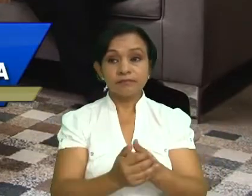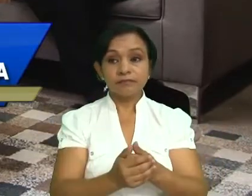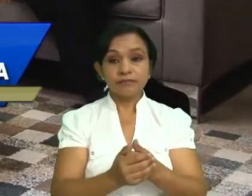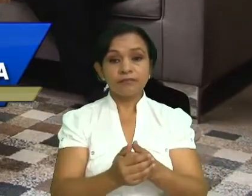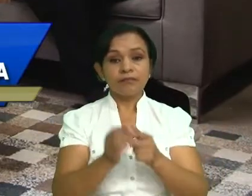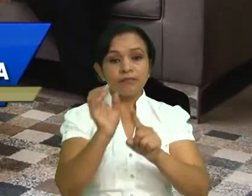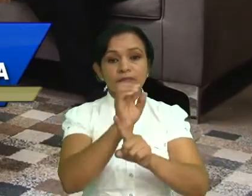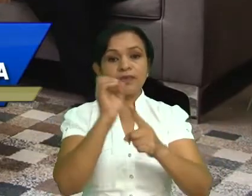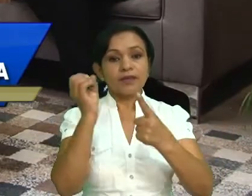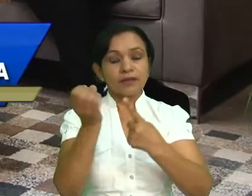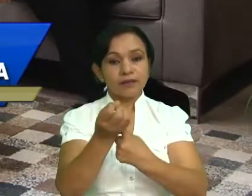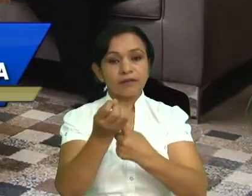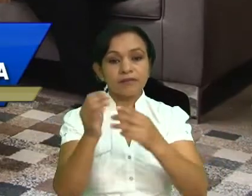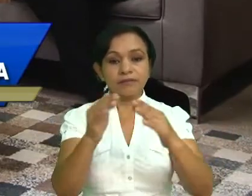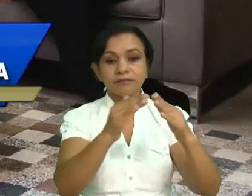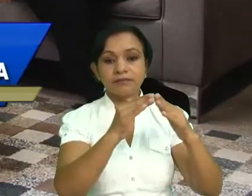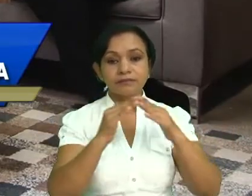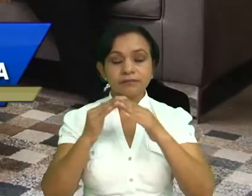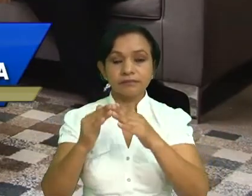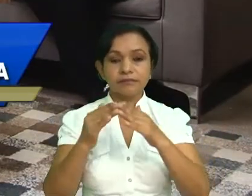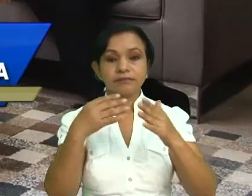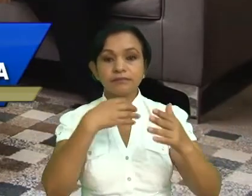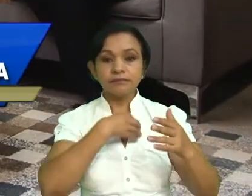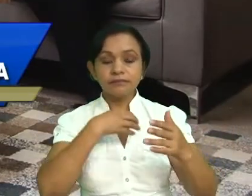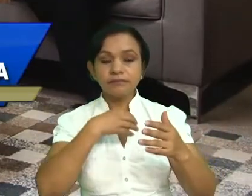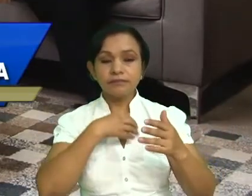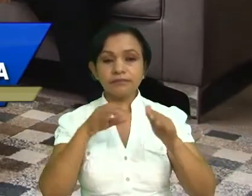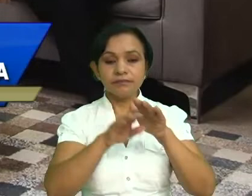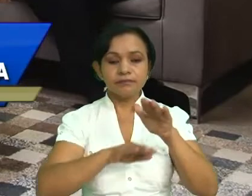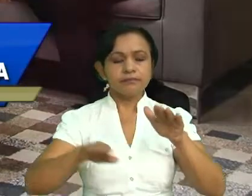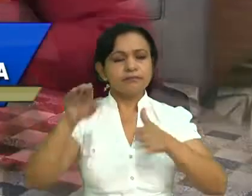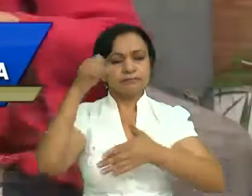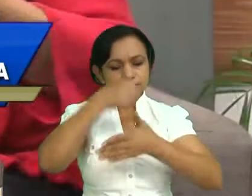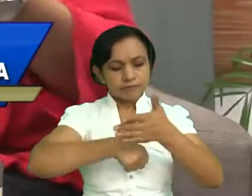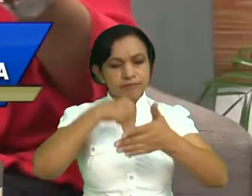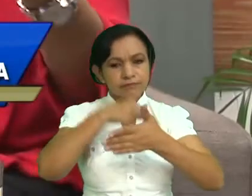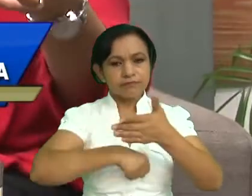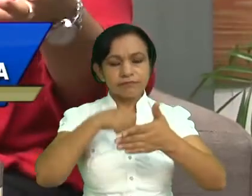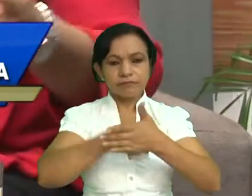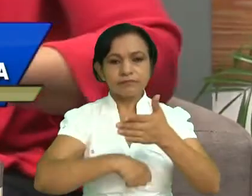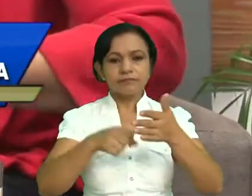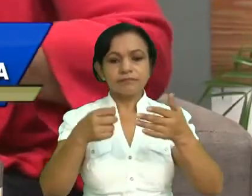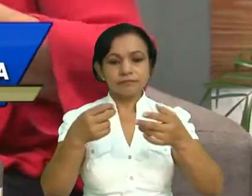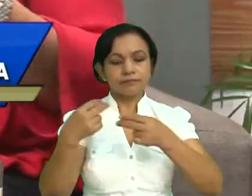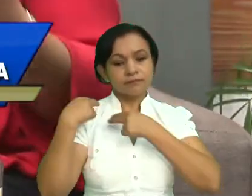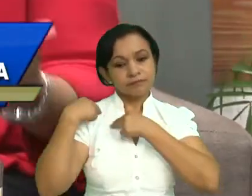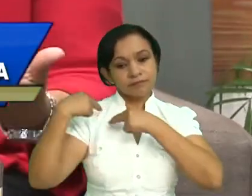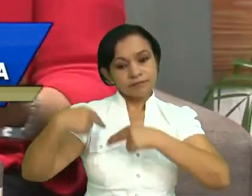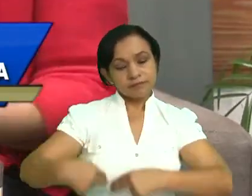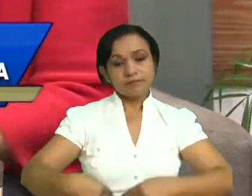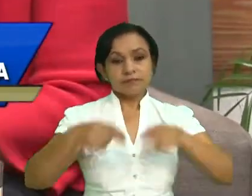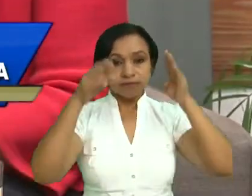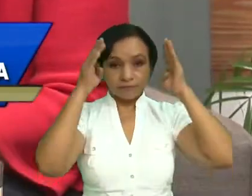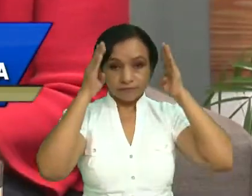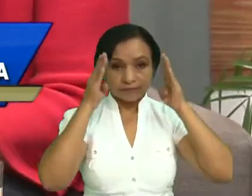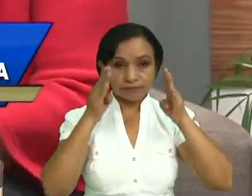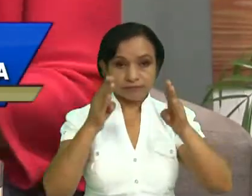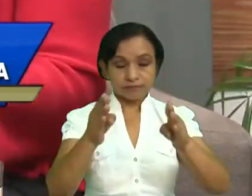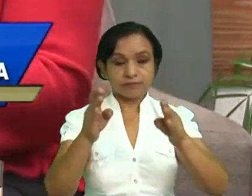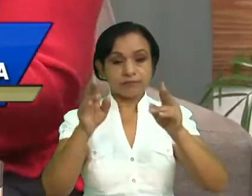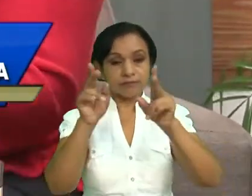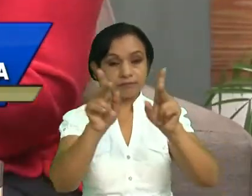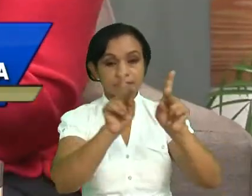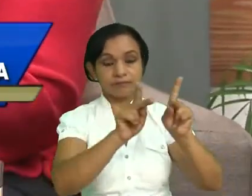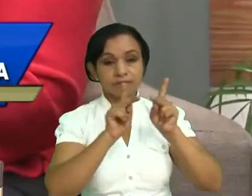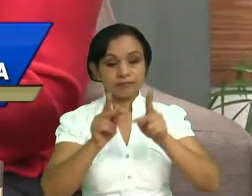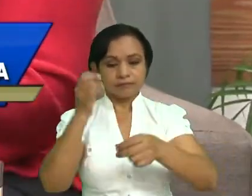la organización comunitaria, que esa es nuestra mayor fortaleza, ese tejido humano que está al servicio de la población